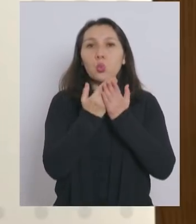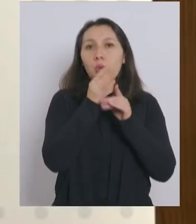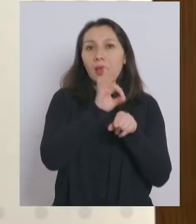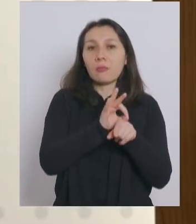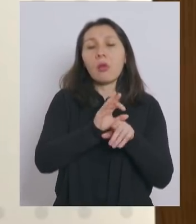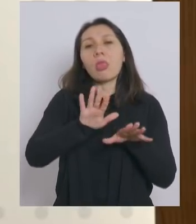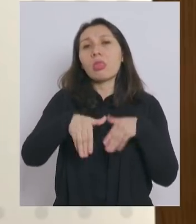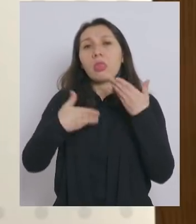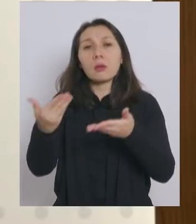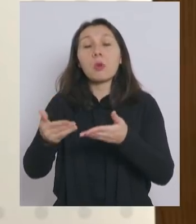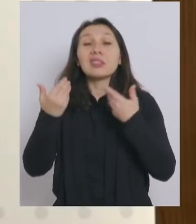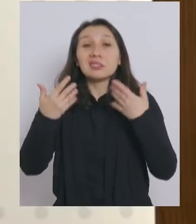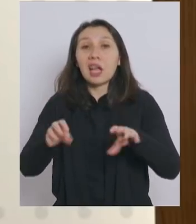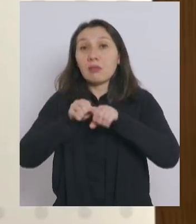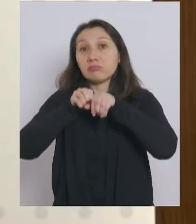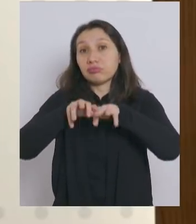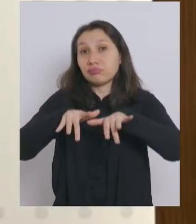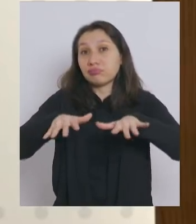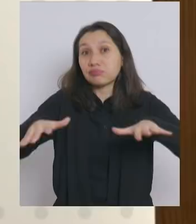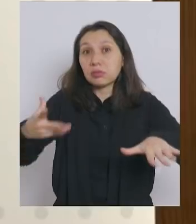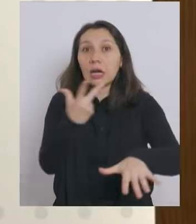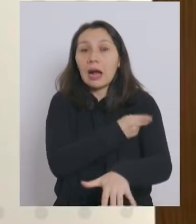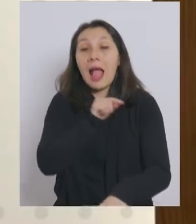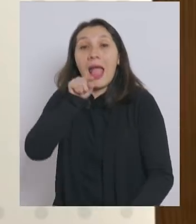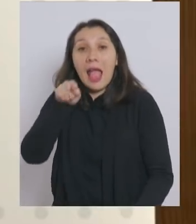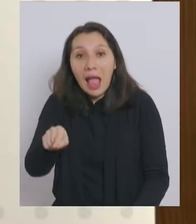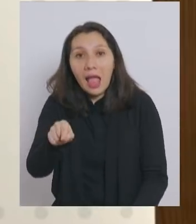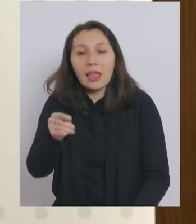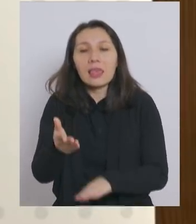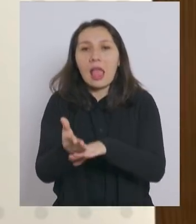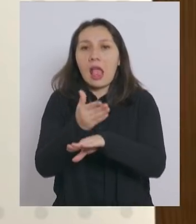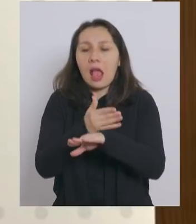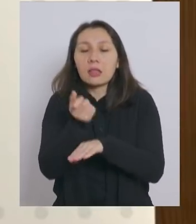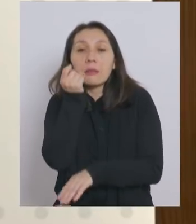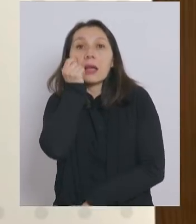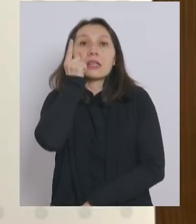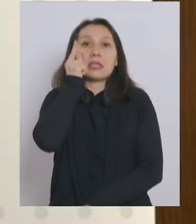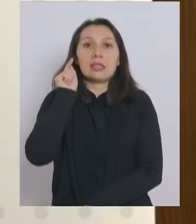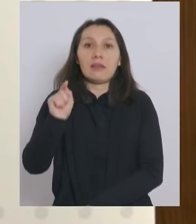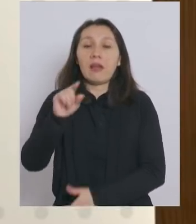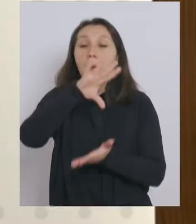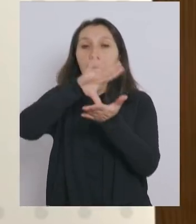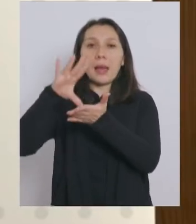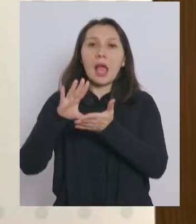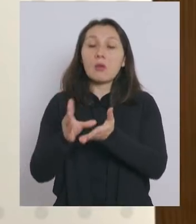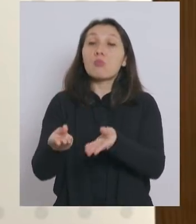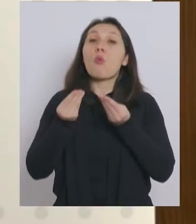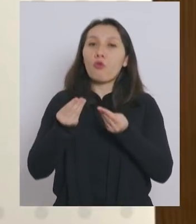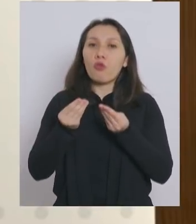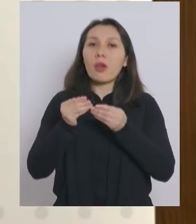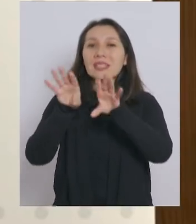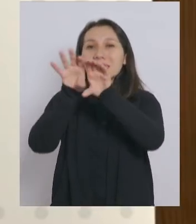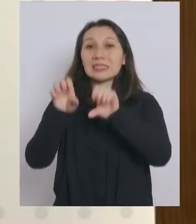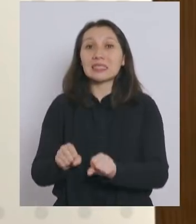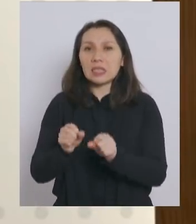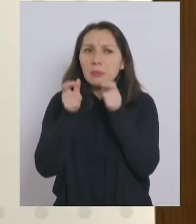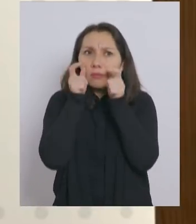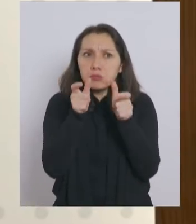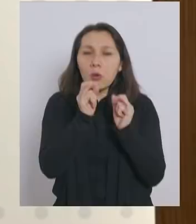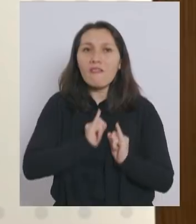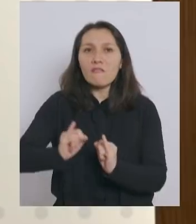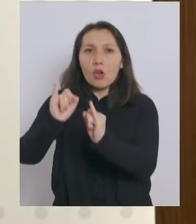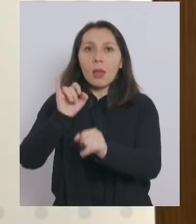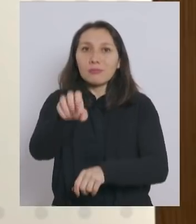detectar en el momento que se está usando la vacuna. Y es ahí donde, en el fondo, cuando los países tienen un buen sistema de farmacovigilancia,